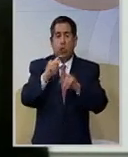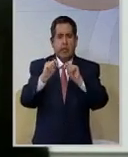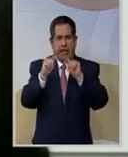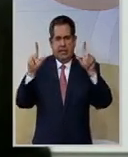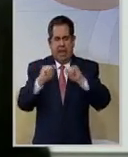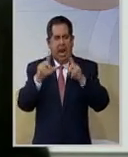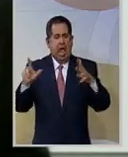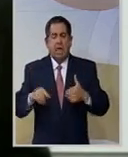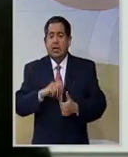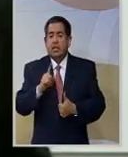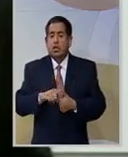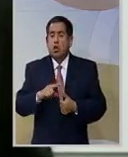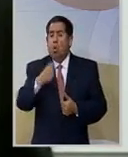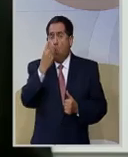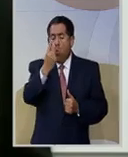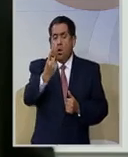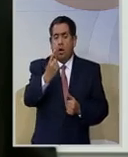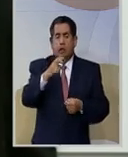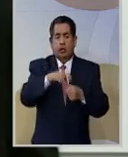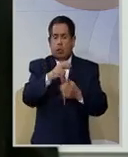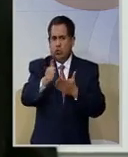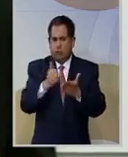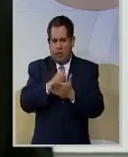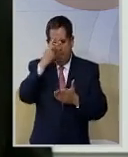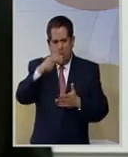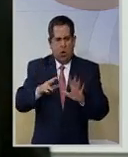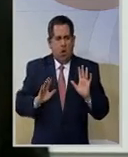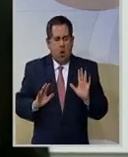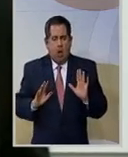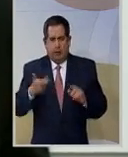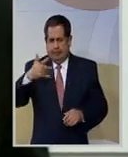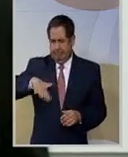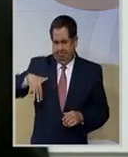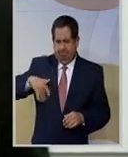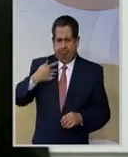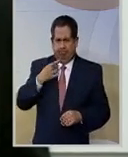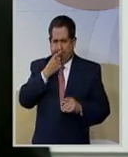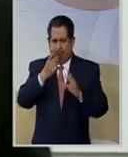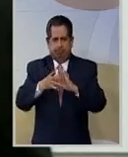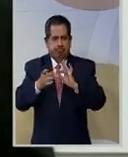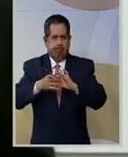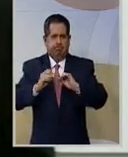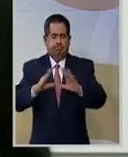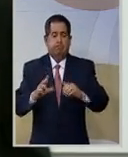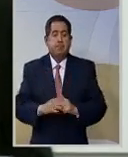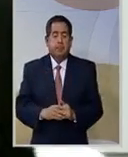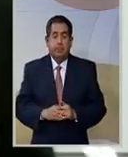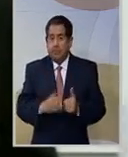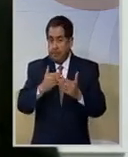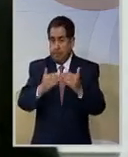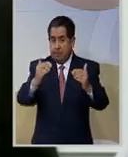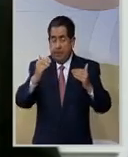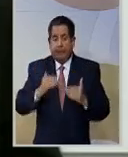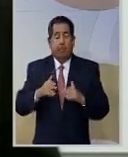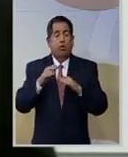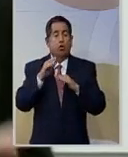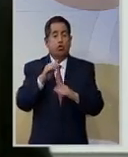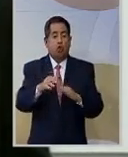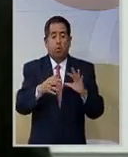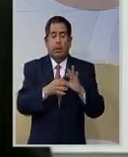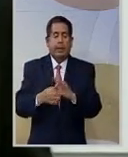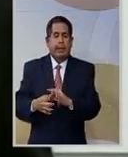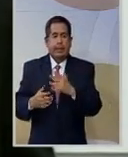Tlaxcala y una en la Ciudad de México, a la que ya hice referencia. Ahora bien, en relación